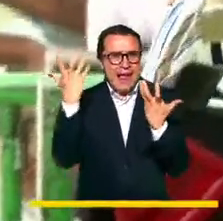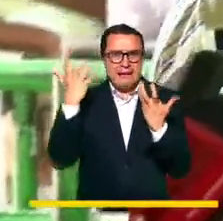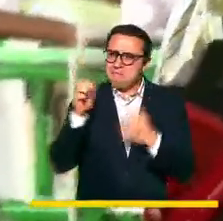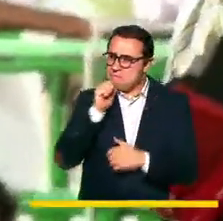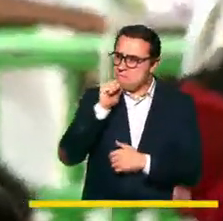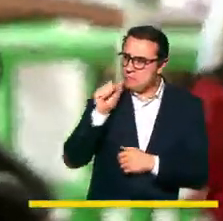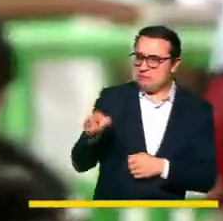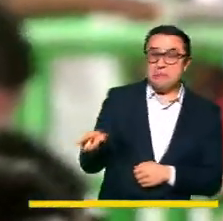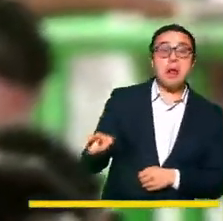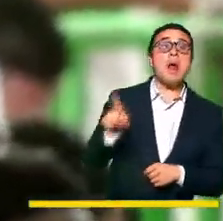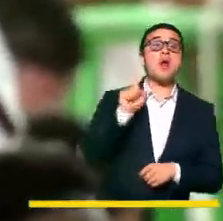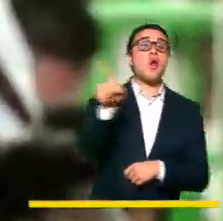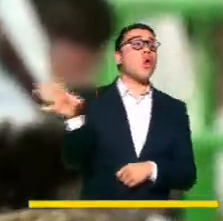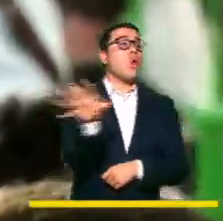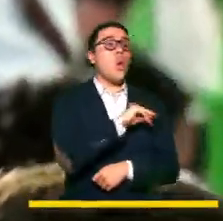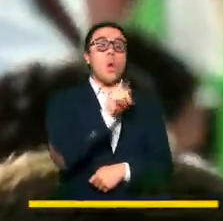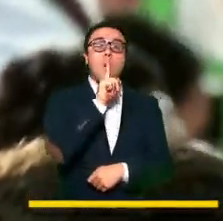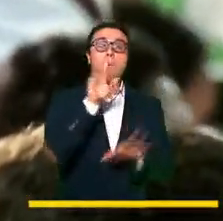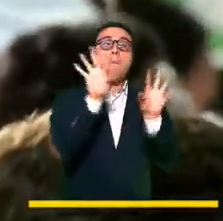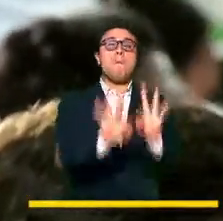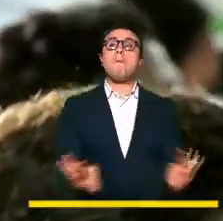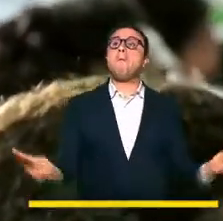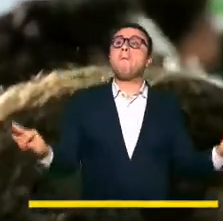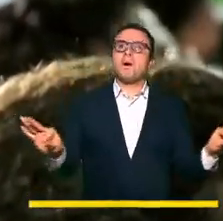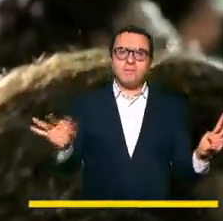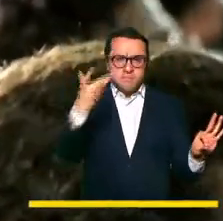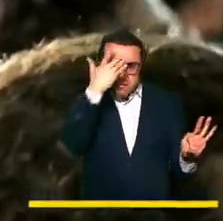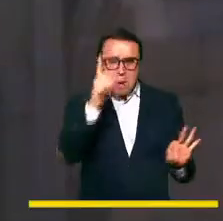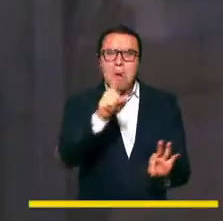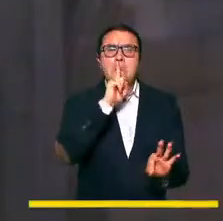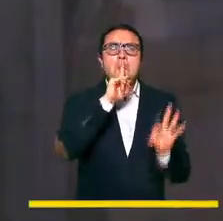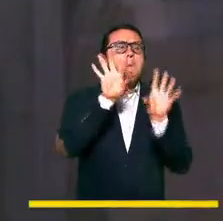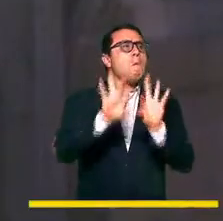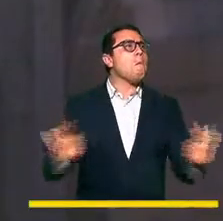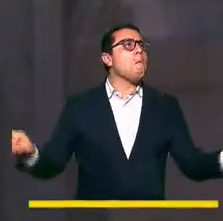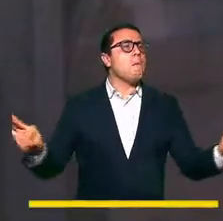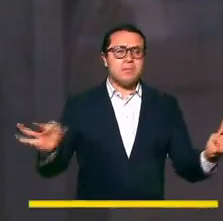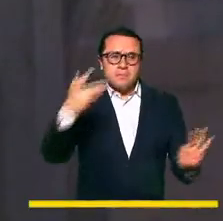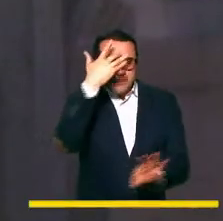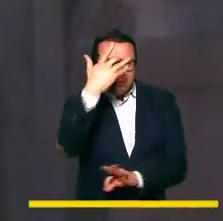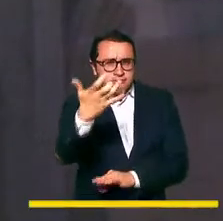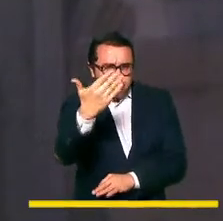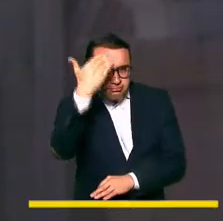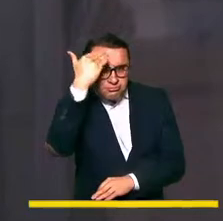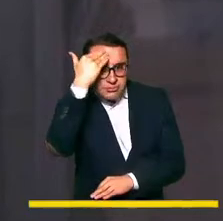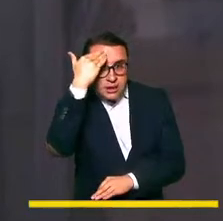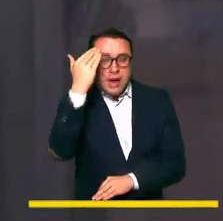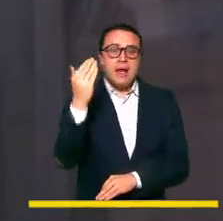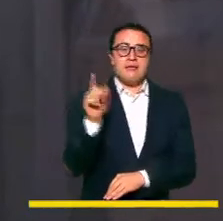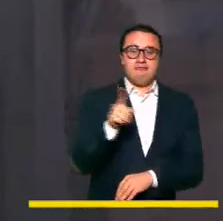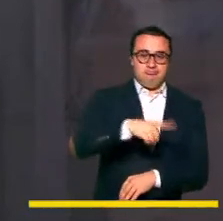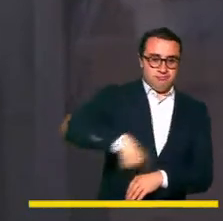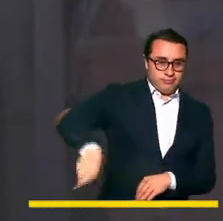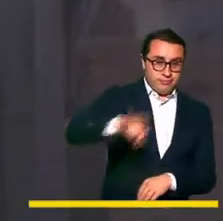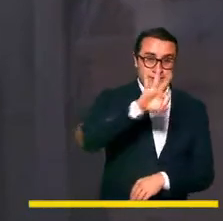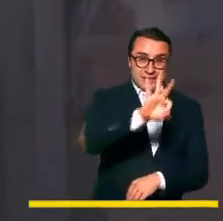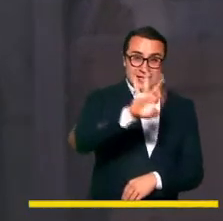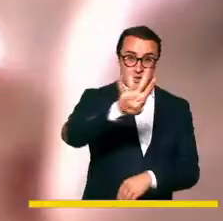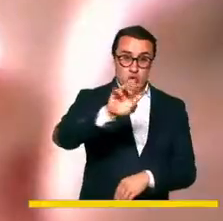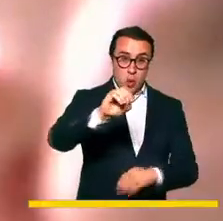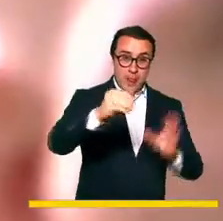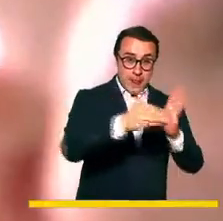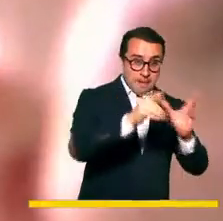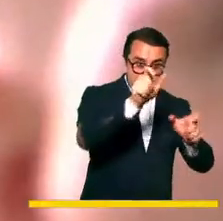Pero hay sí silencio. ¿Y sabe por qué hay silencio? Porque sobre la base de esos 340 mil